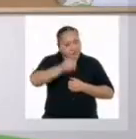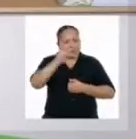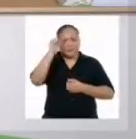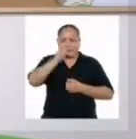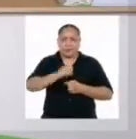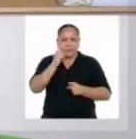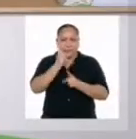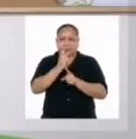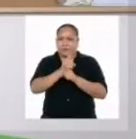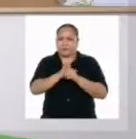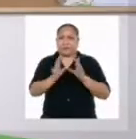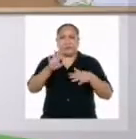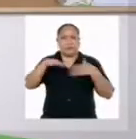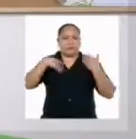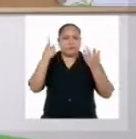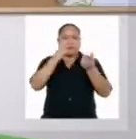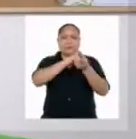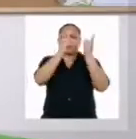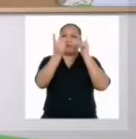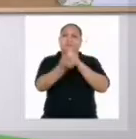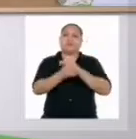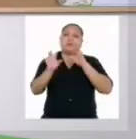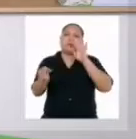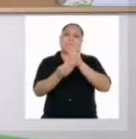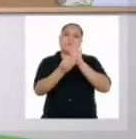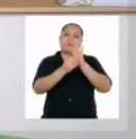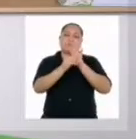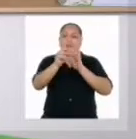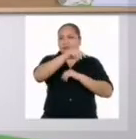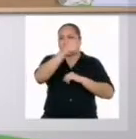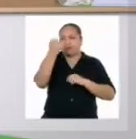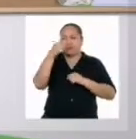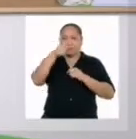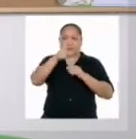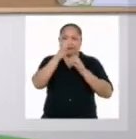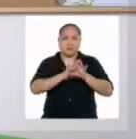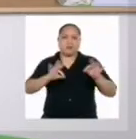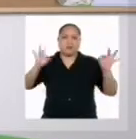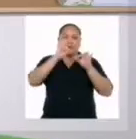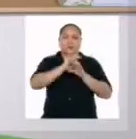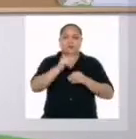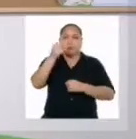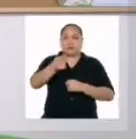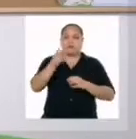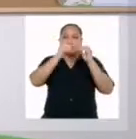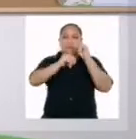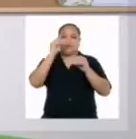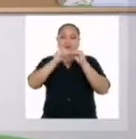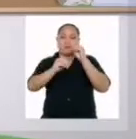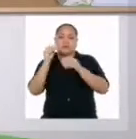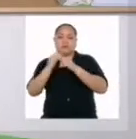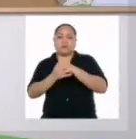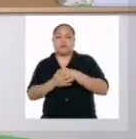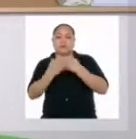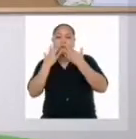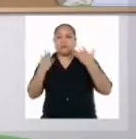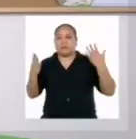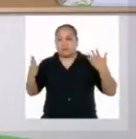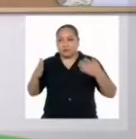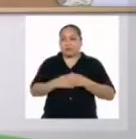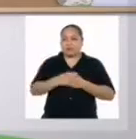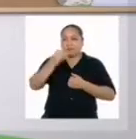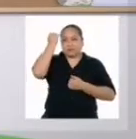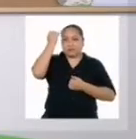Claro que sí, podrás cambiar o agregar otras. Lo importante es que coloques acontecimientos o